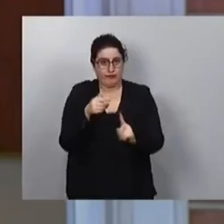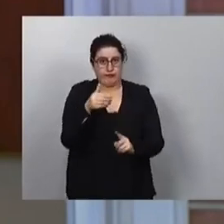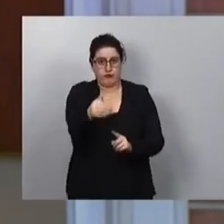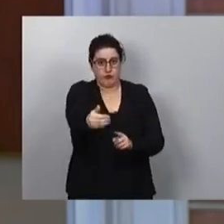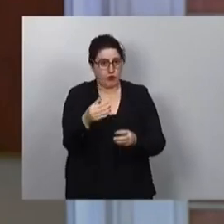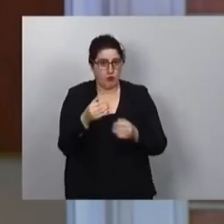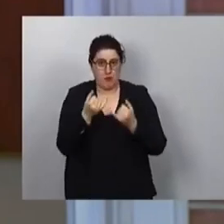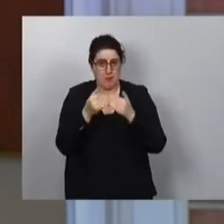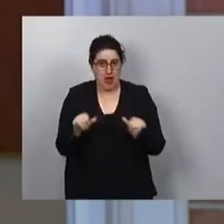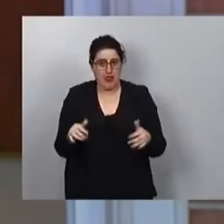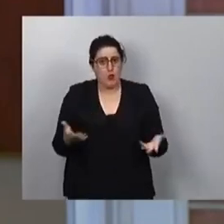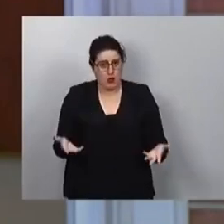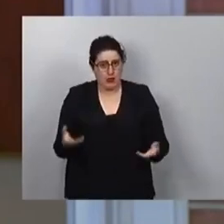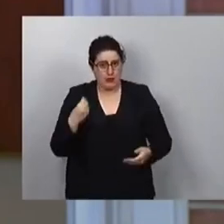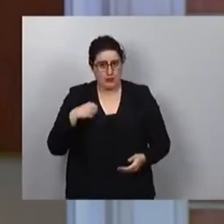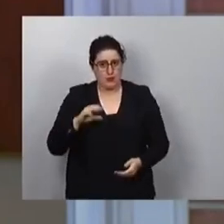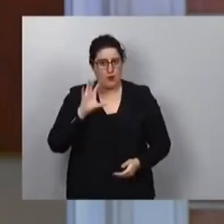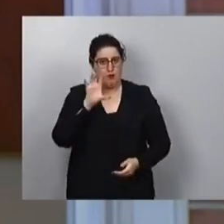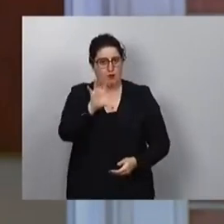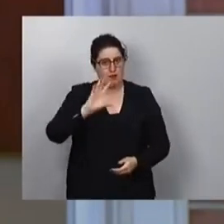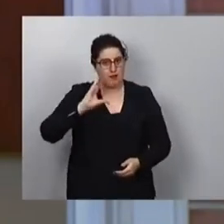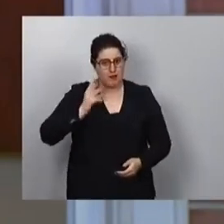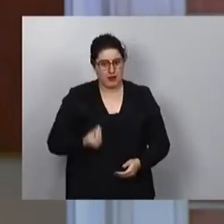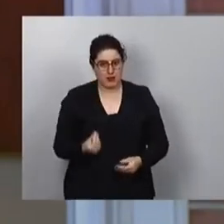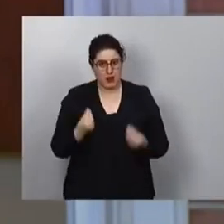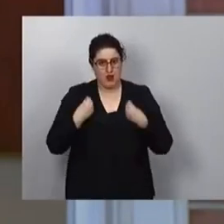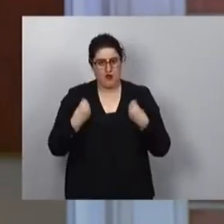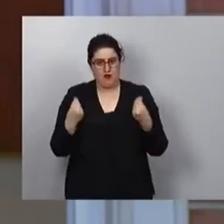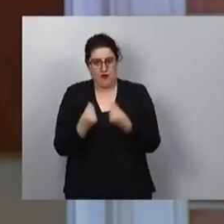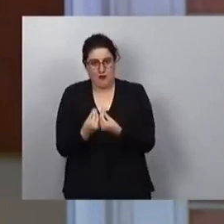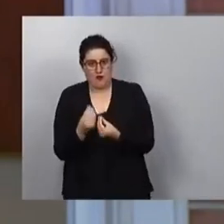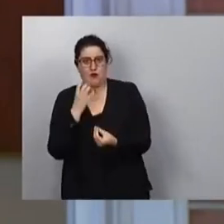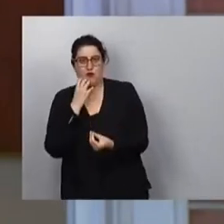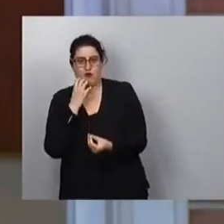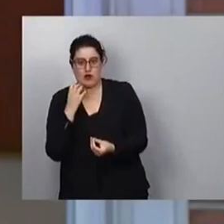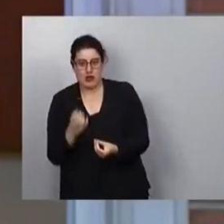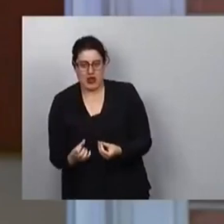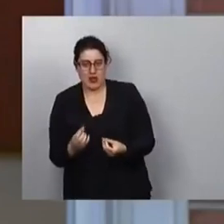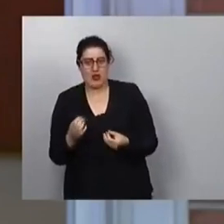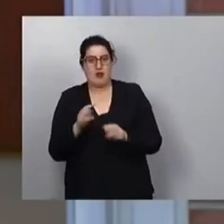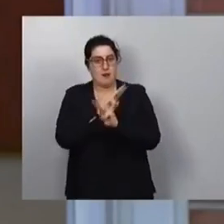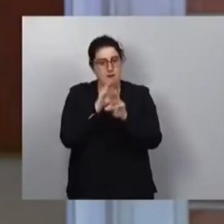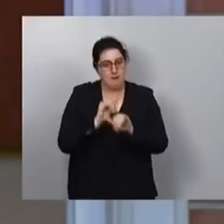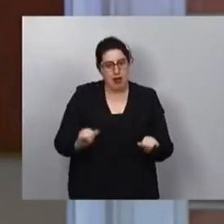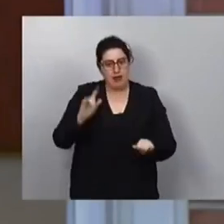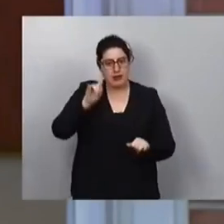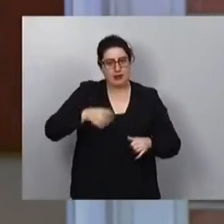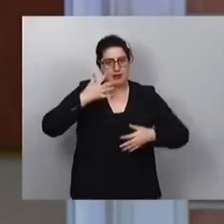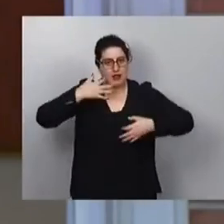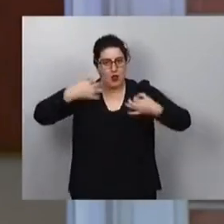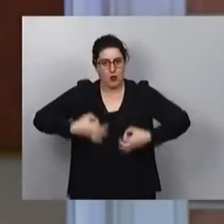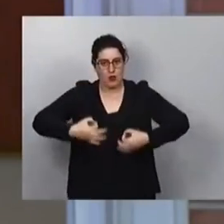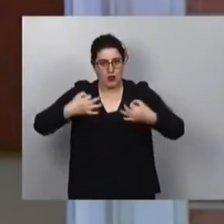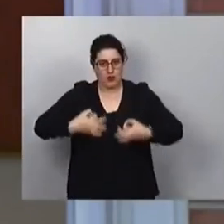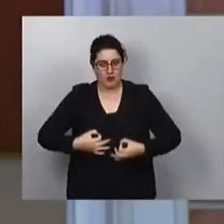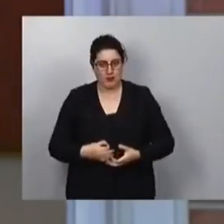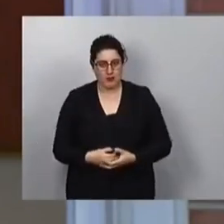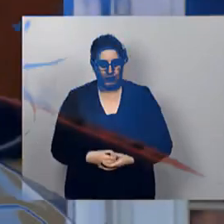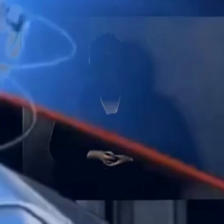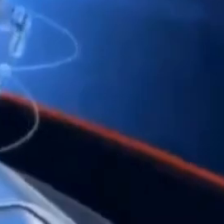Sin embargo, este paso que España da junto a Irlanda y Noruega provocó la ira de